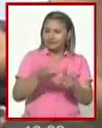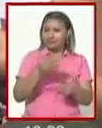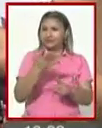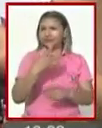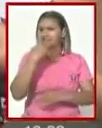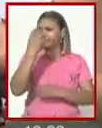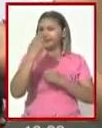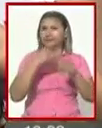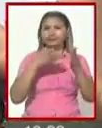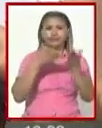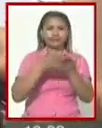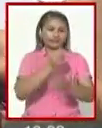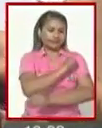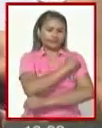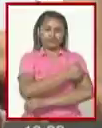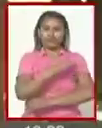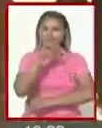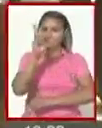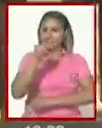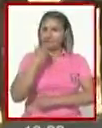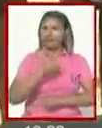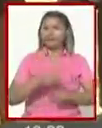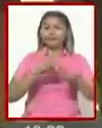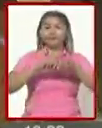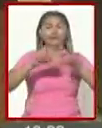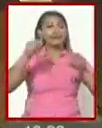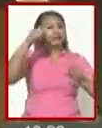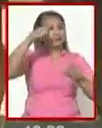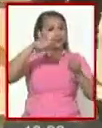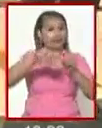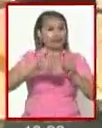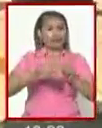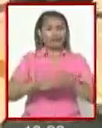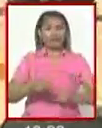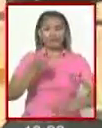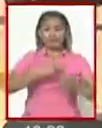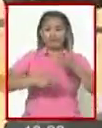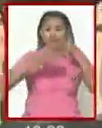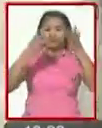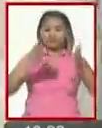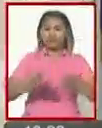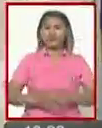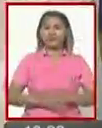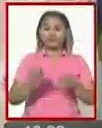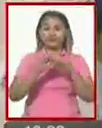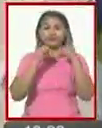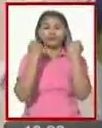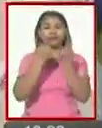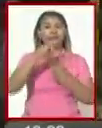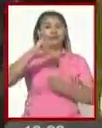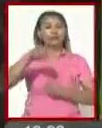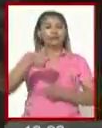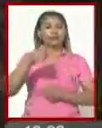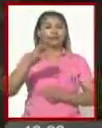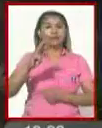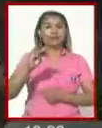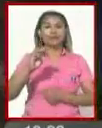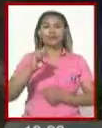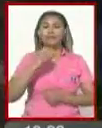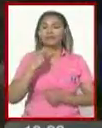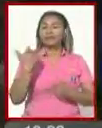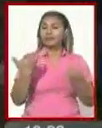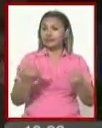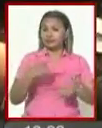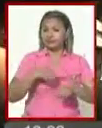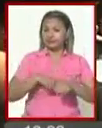agresivas, atrevidas con las autoridades, y no es así. Sin embargo, recordemos que los gremialistas de la Asociación de Jaime Flores manifiestan